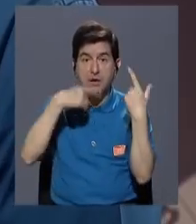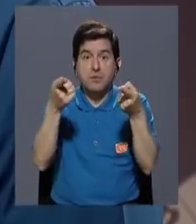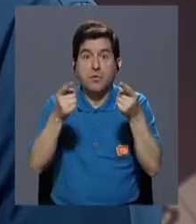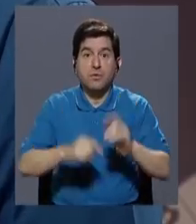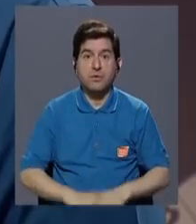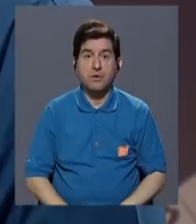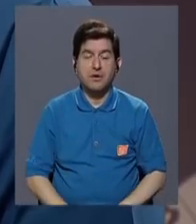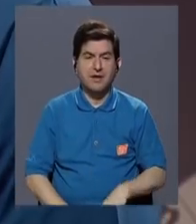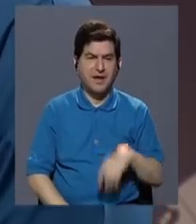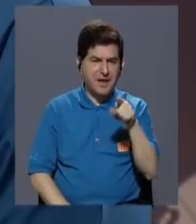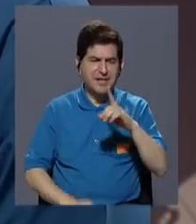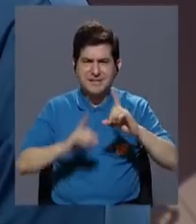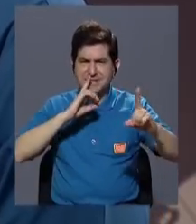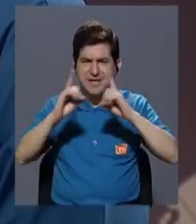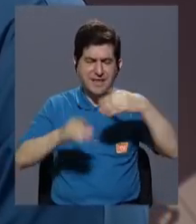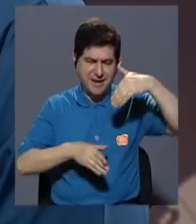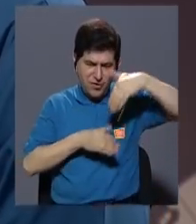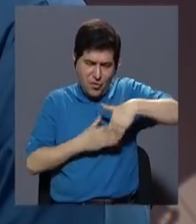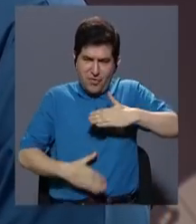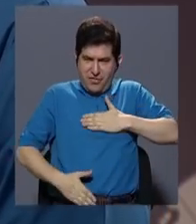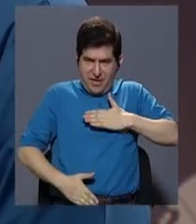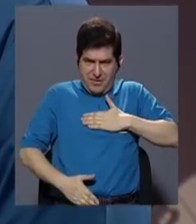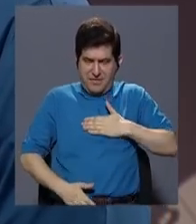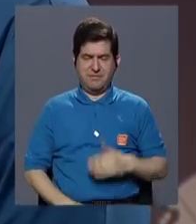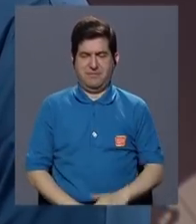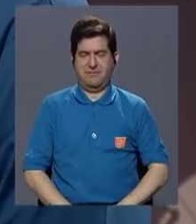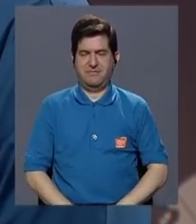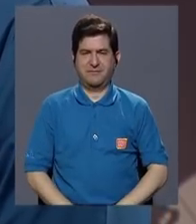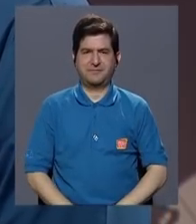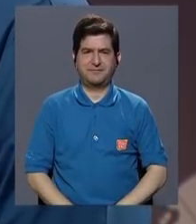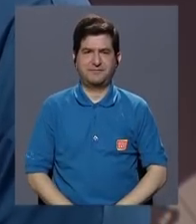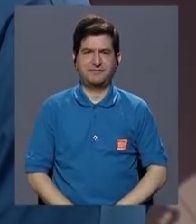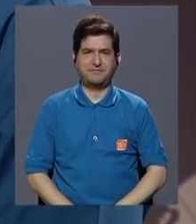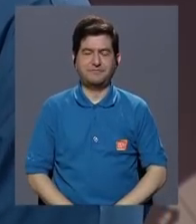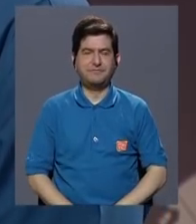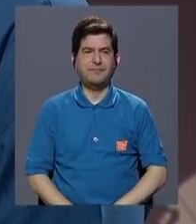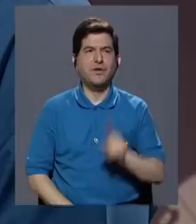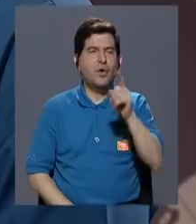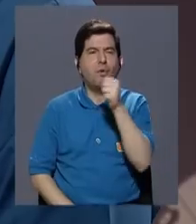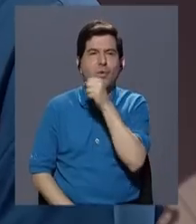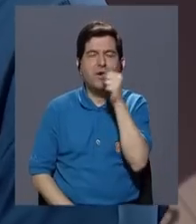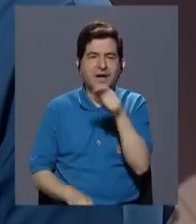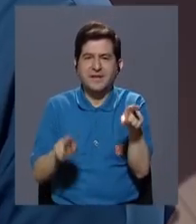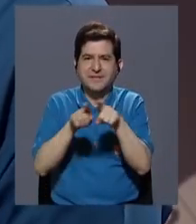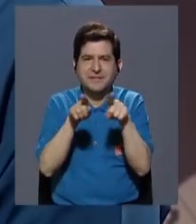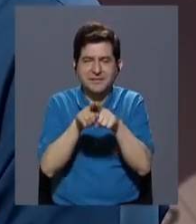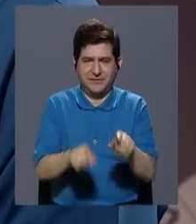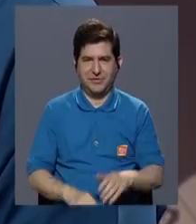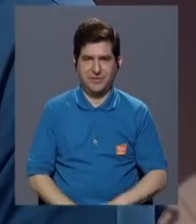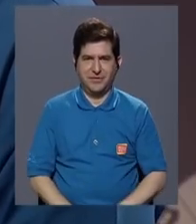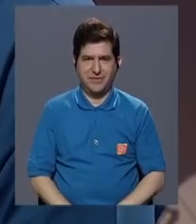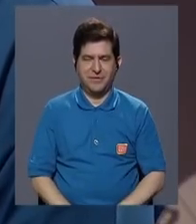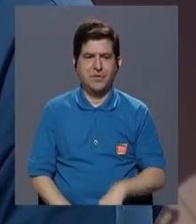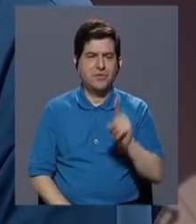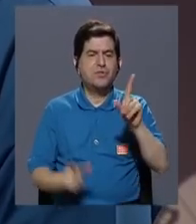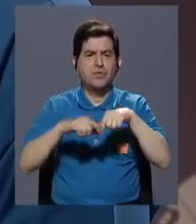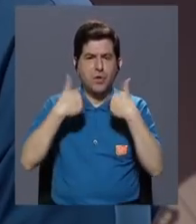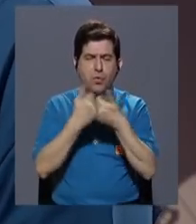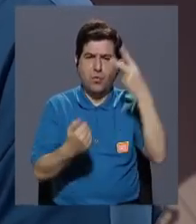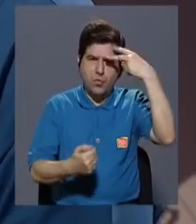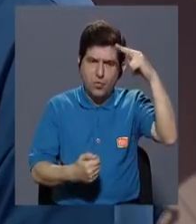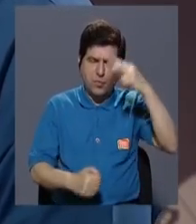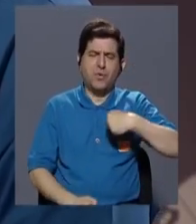era un diálogo que funcionaba en mi desde ese lugar hay una canción además que pasó de una agrupación